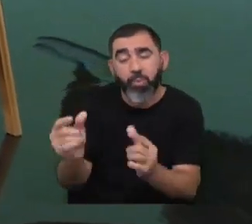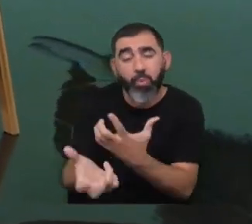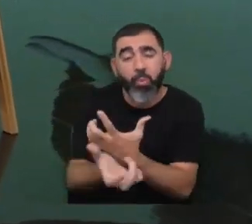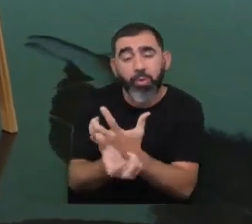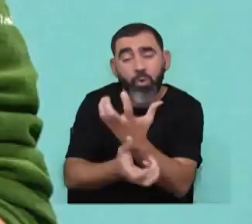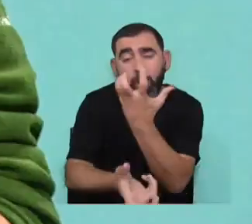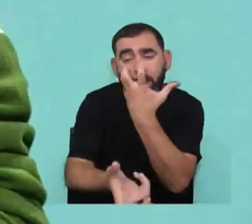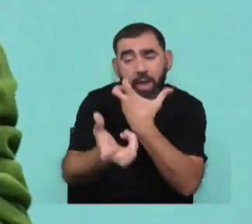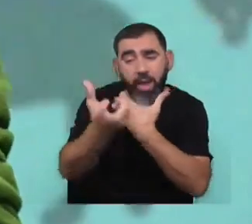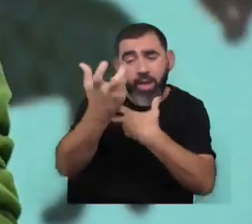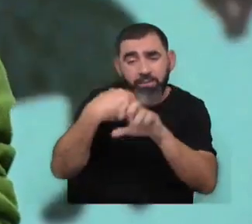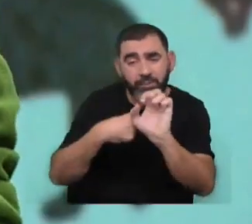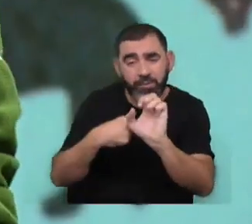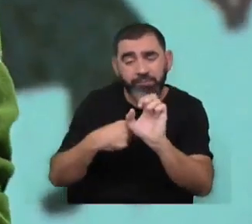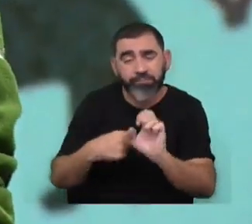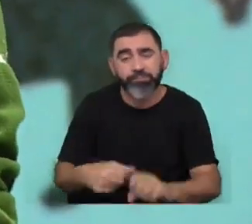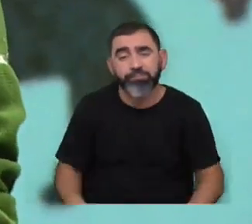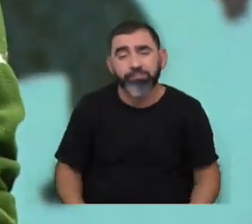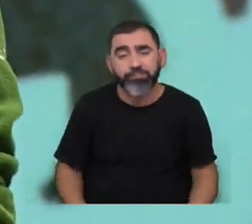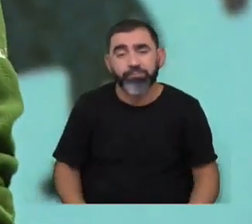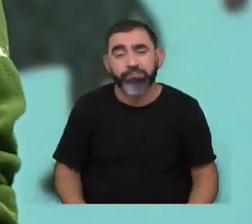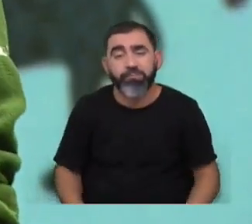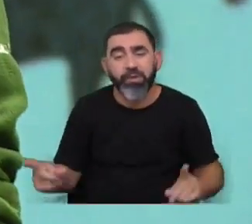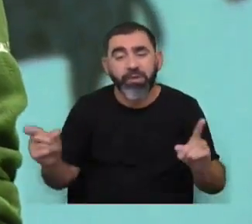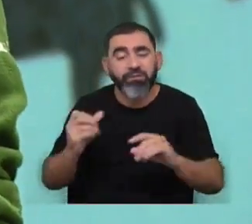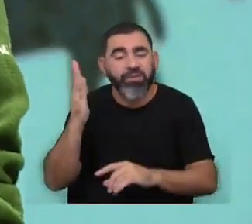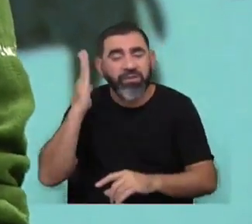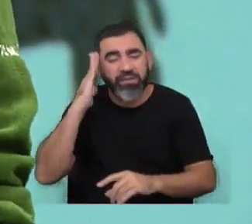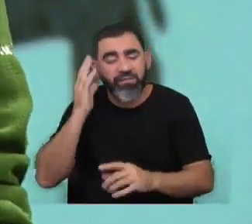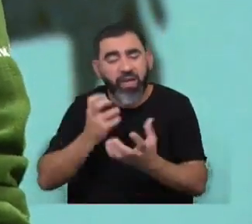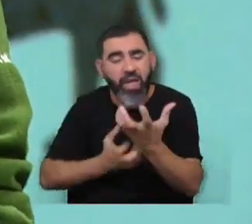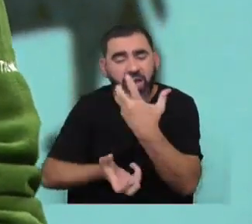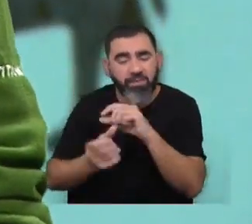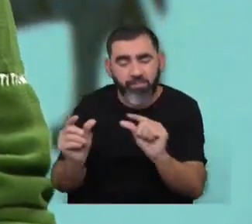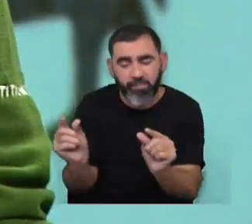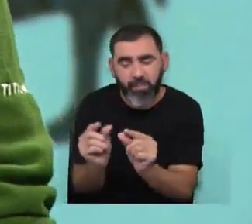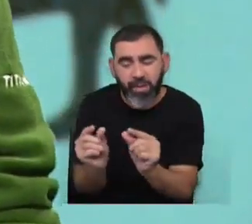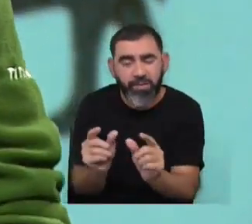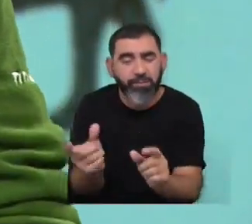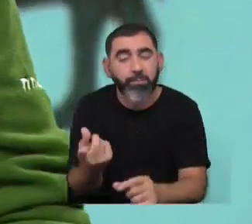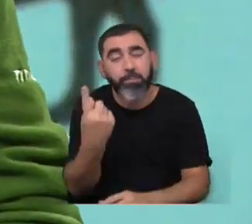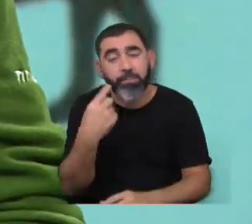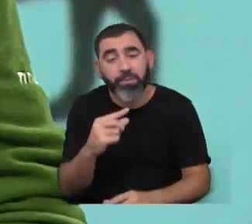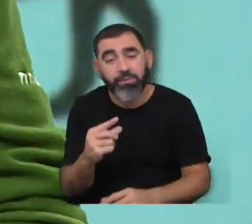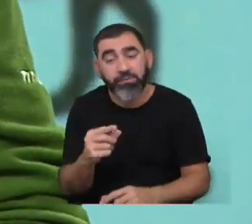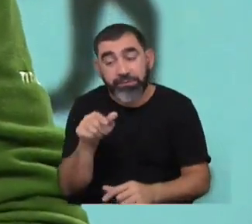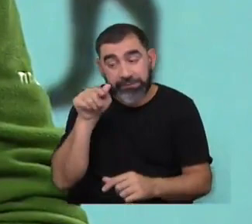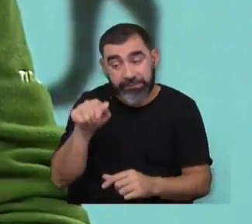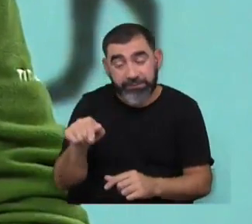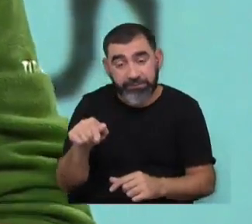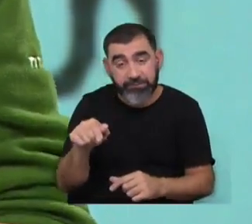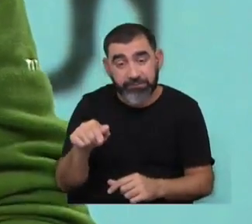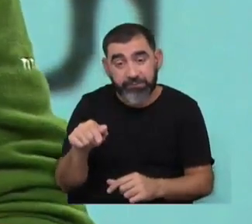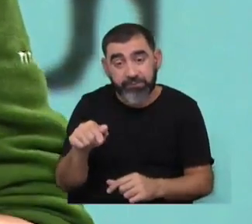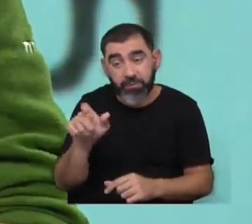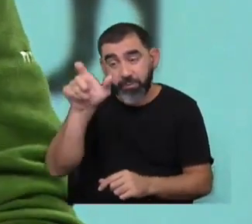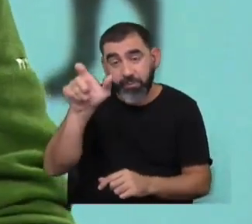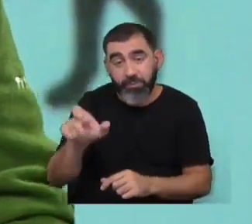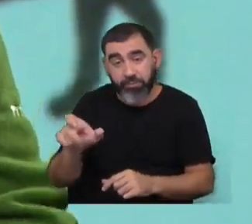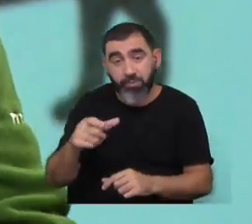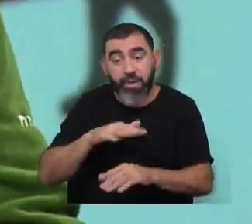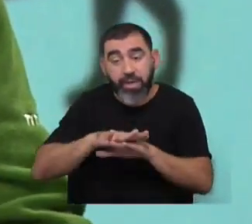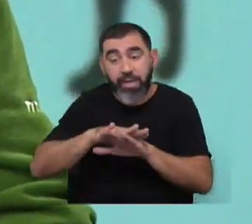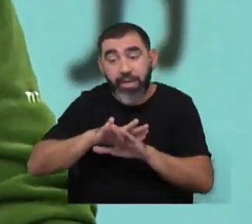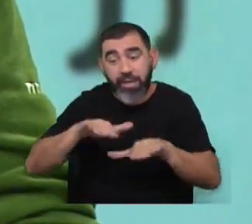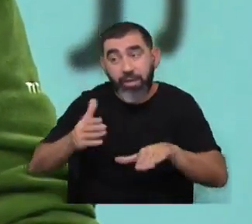de un animal de la megafauna. Probablemente es muy difícil determinar, cuando es tan pequeño es muy difícil saberlo. Pero esto para una persona, para el niño que